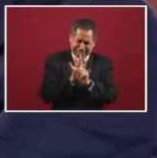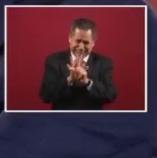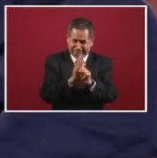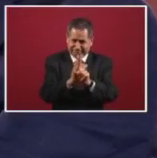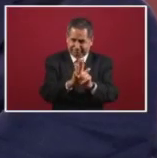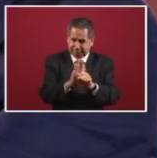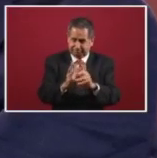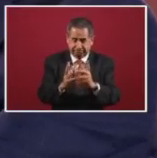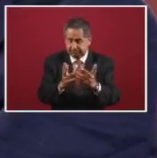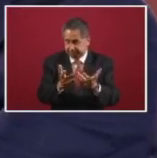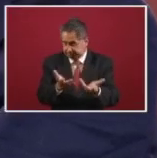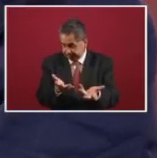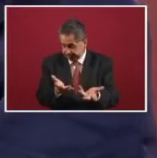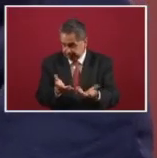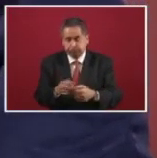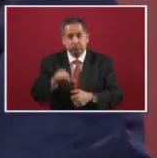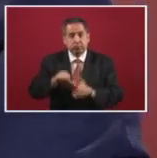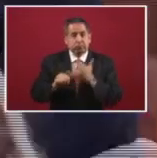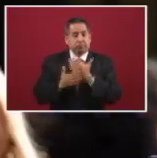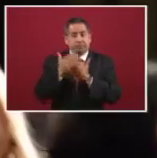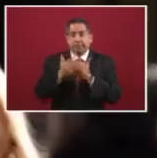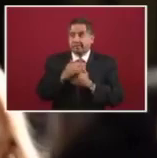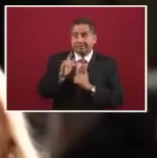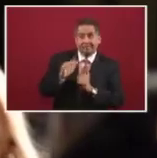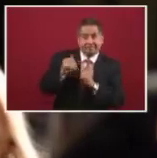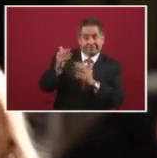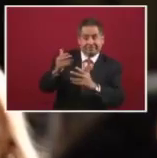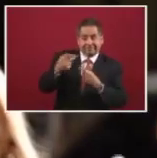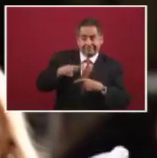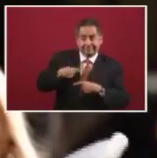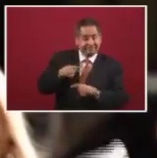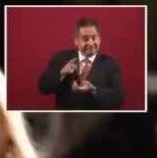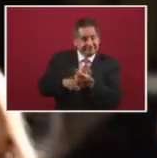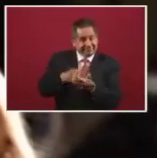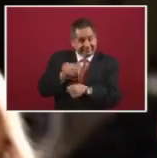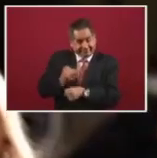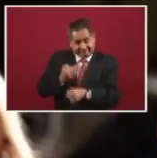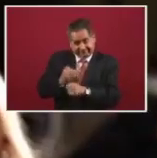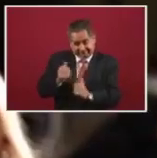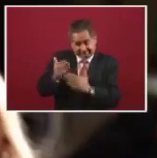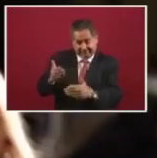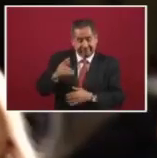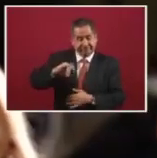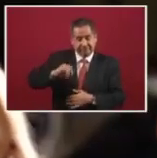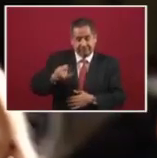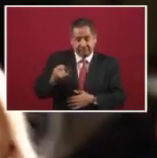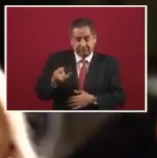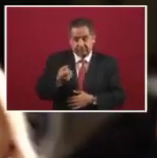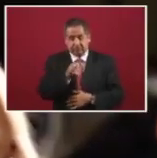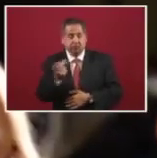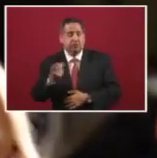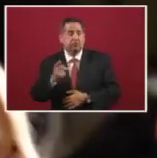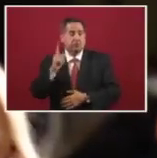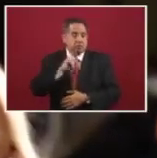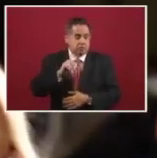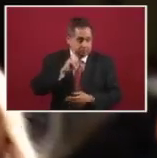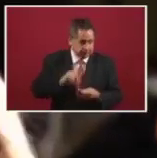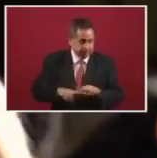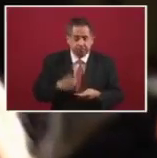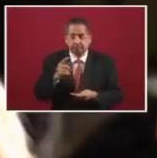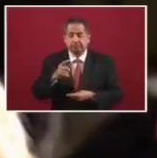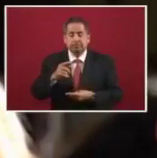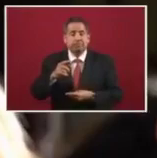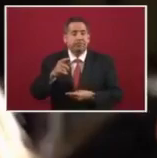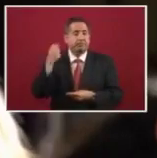Ahorita aquí, antes de entrar a la mañanera, gente de Tijuana, gente, unas mujeres, unas maestras de Tabasco,